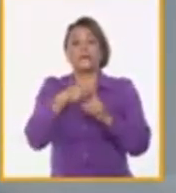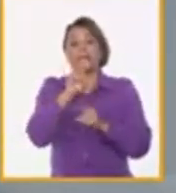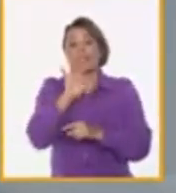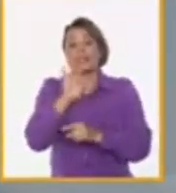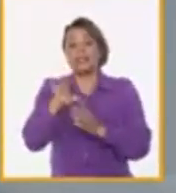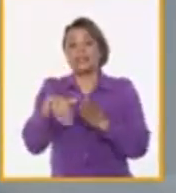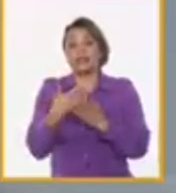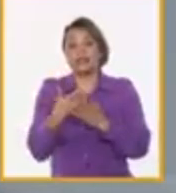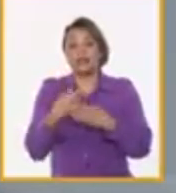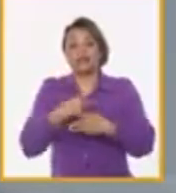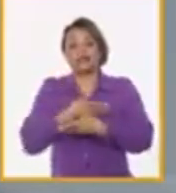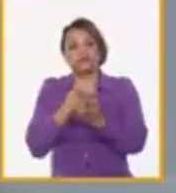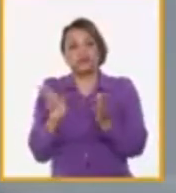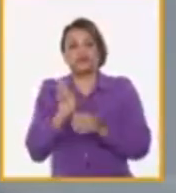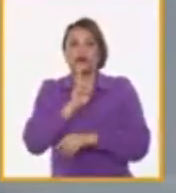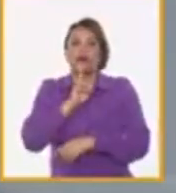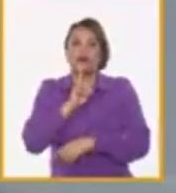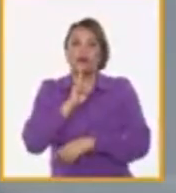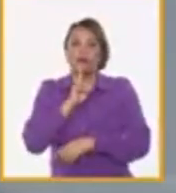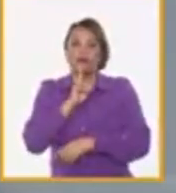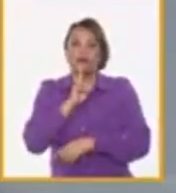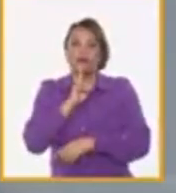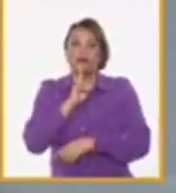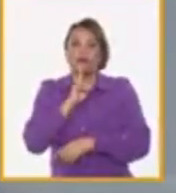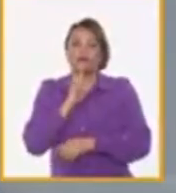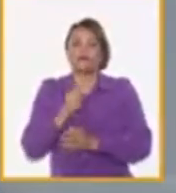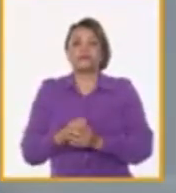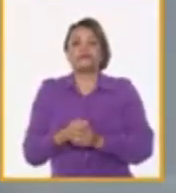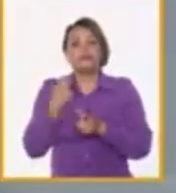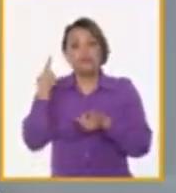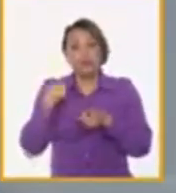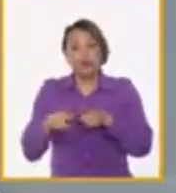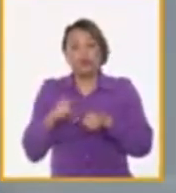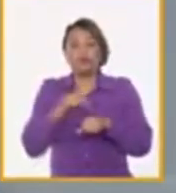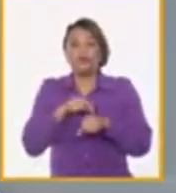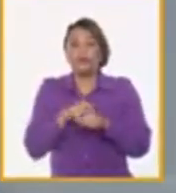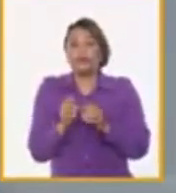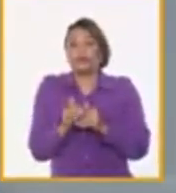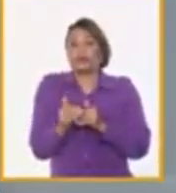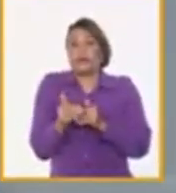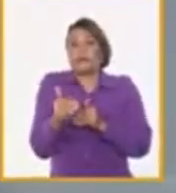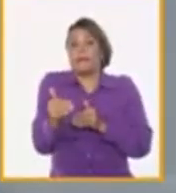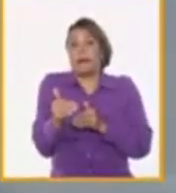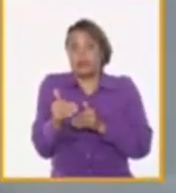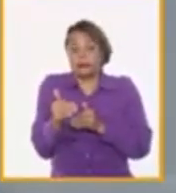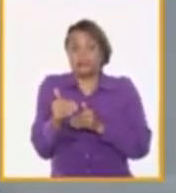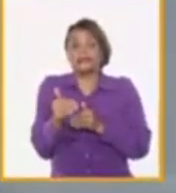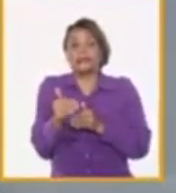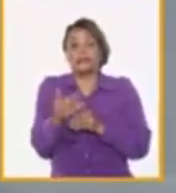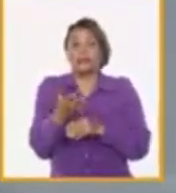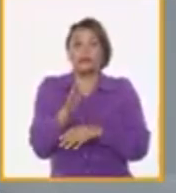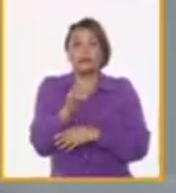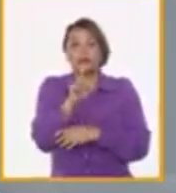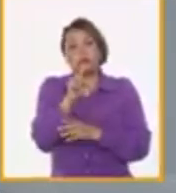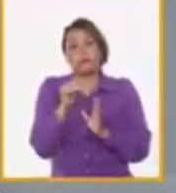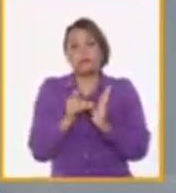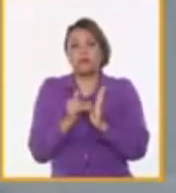y en algunos casos ciclos muy extendidos, estamos hablando de alrededor de